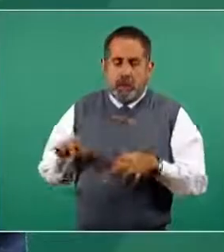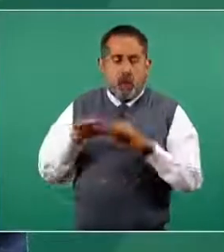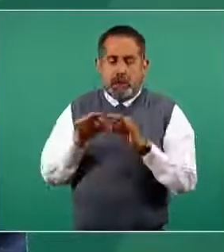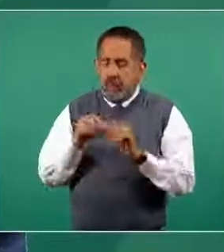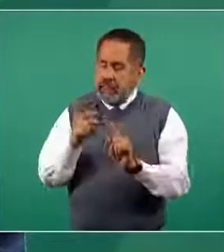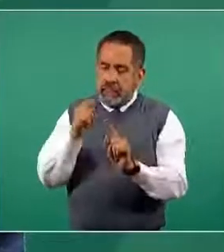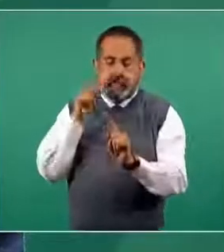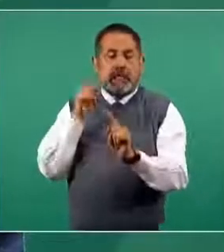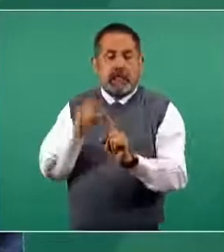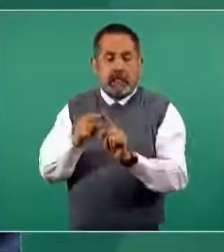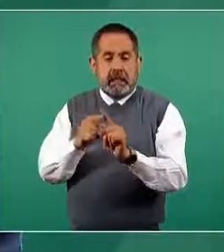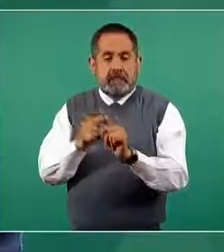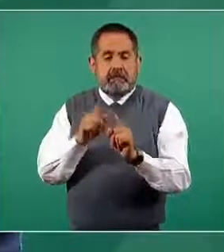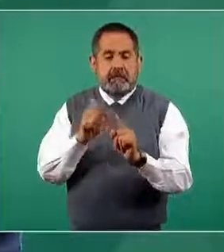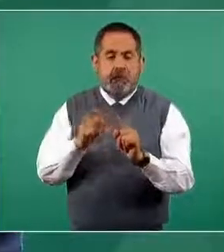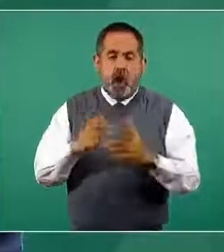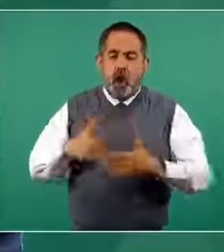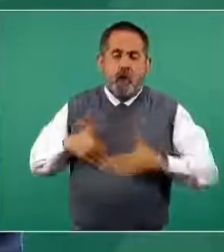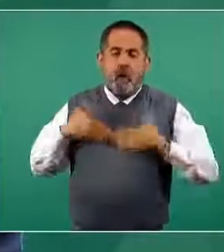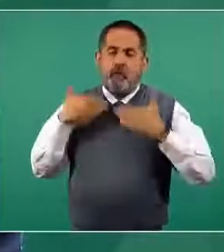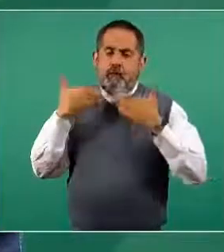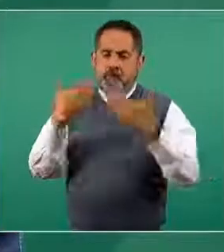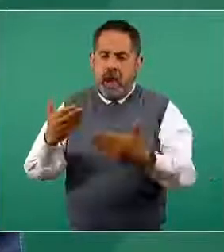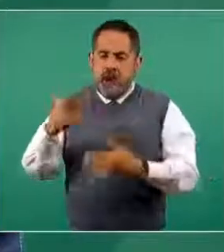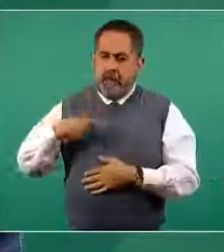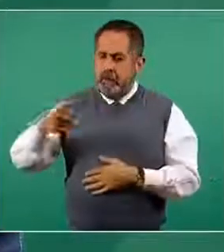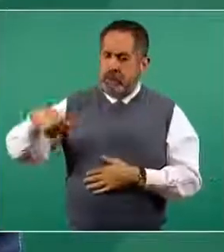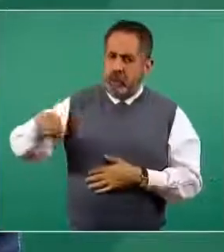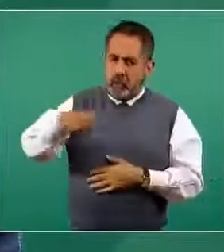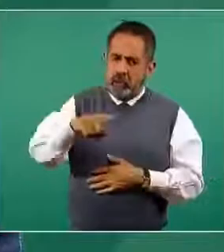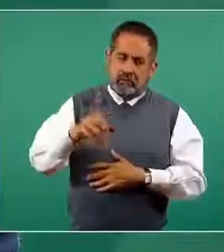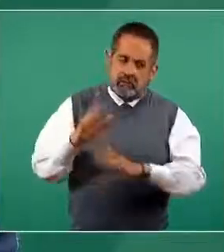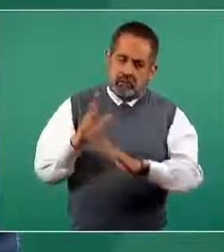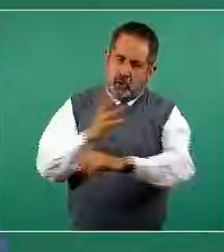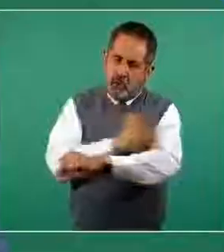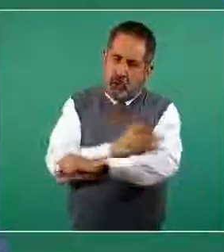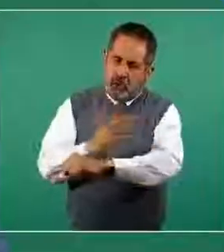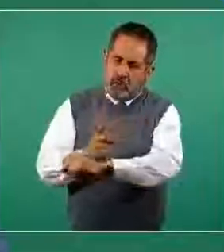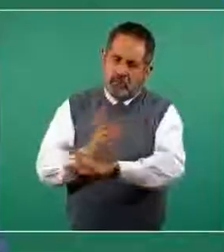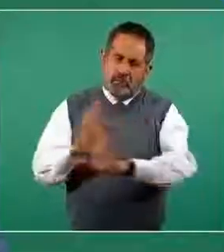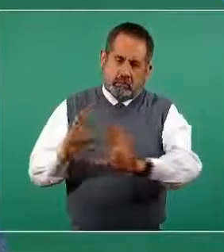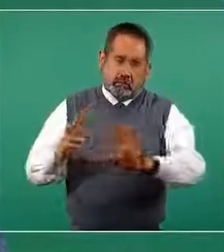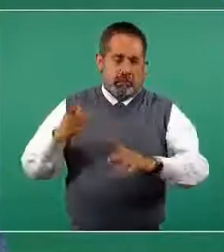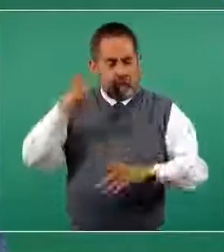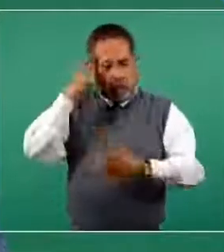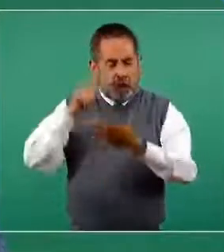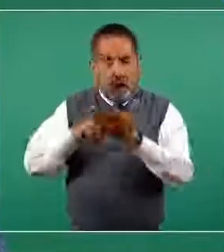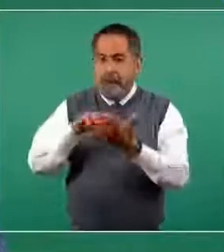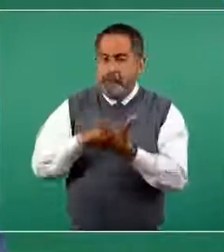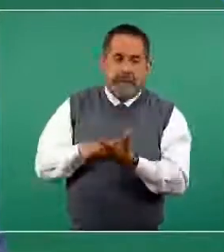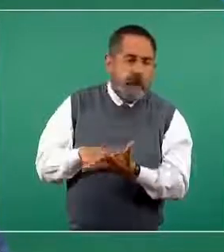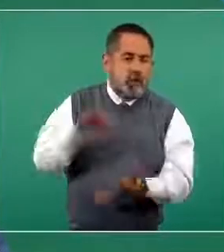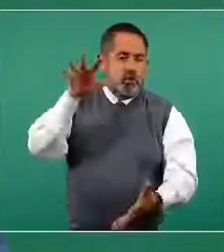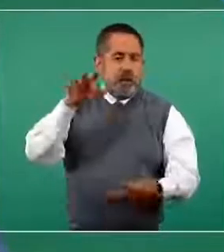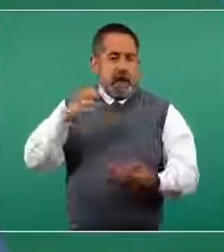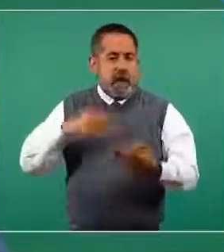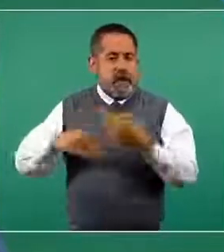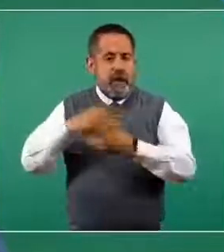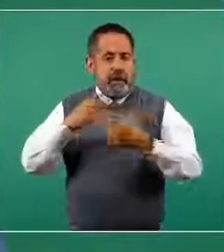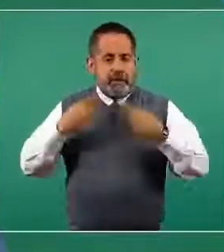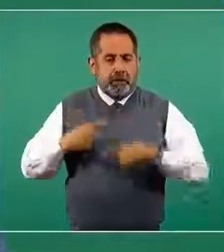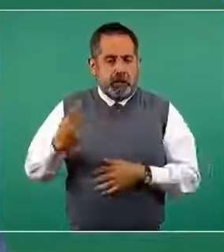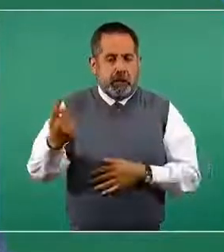principio básico de confianza en el pueblo y asumimos que la gran mayoría de personas,